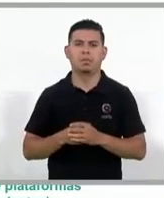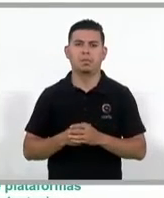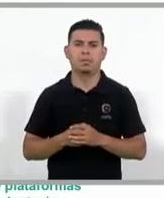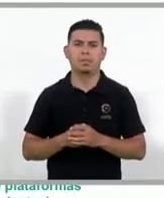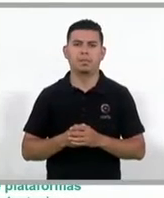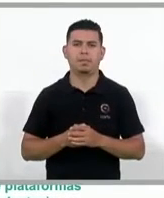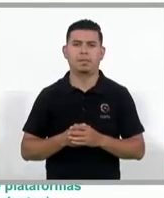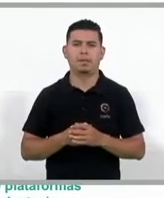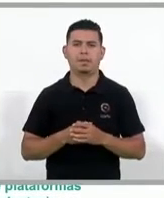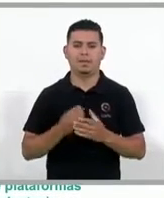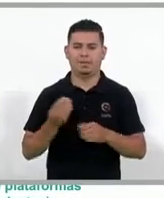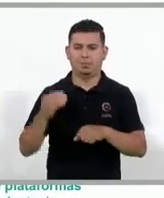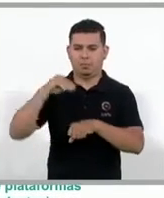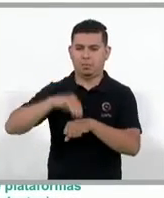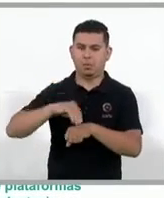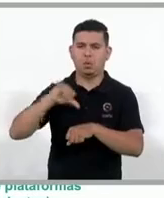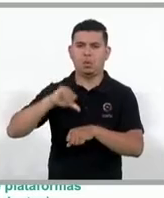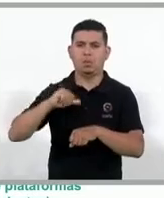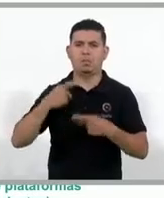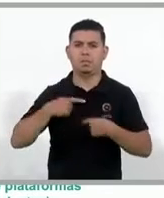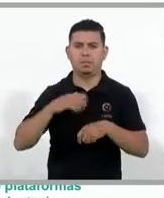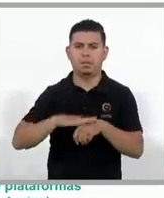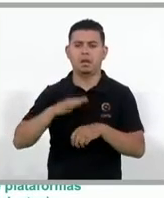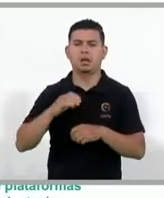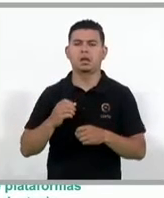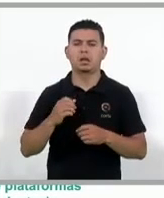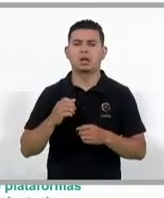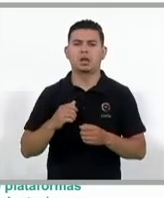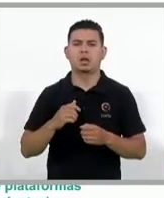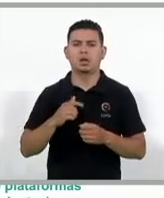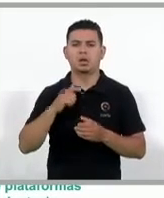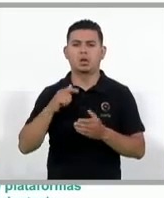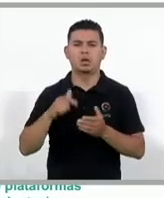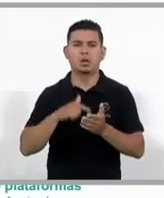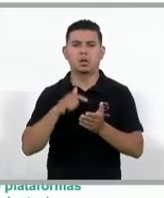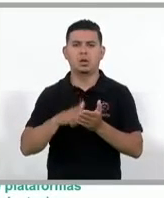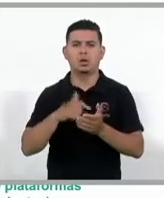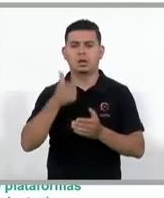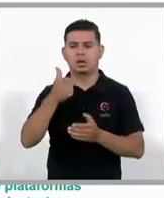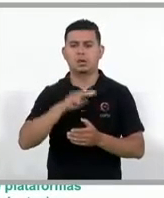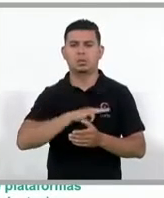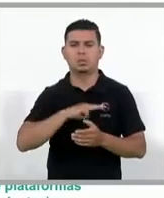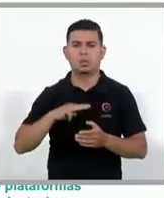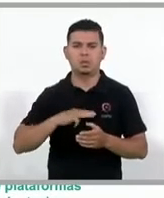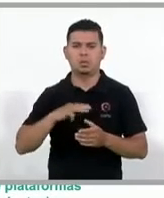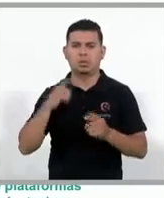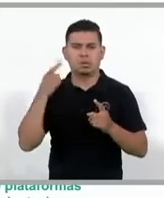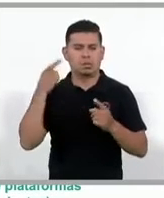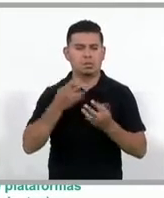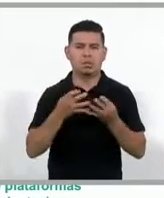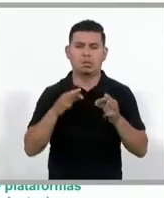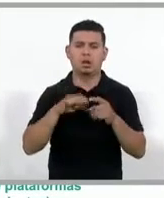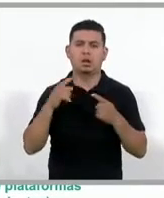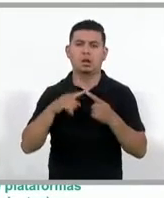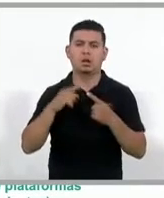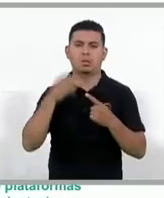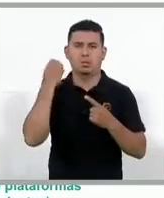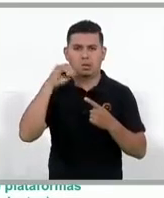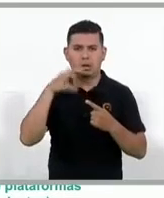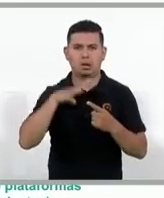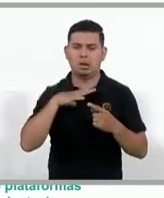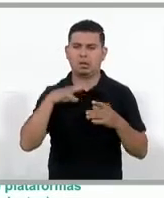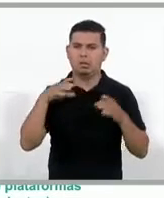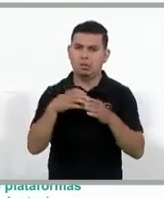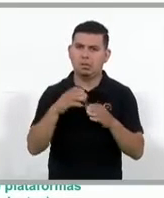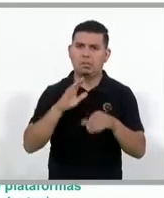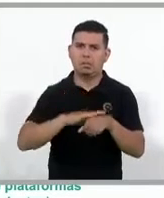estos casos nuevos al día de hoy se reportan en 6 municipios fundamentalmente oaxaca de juárez san antonino